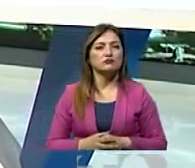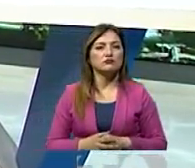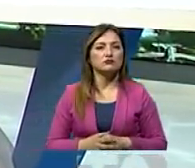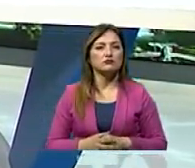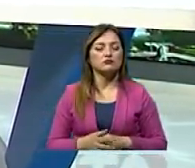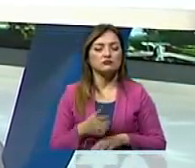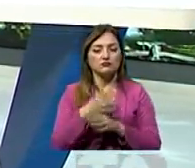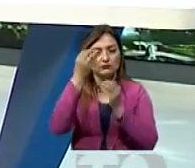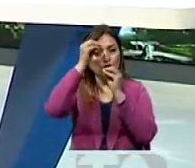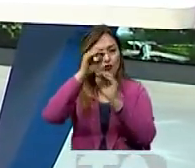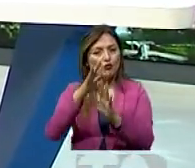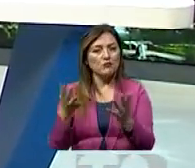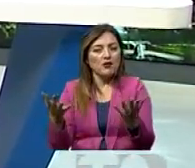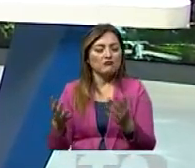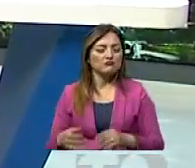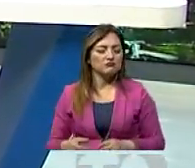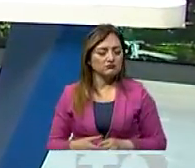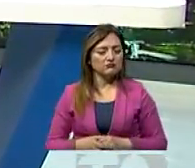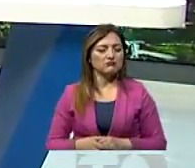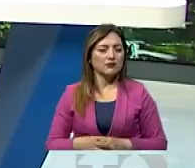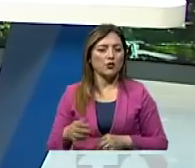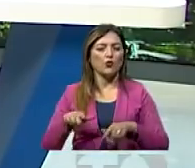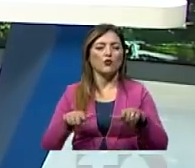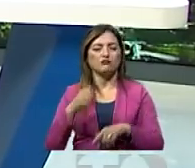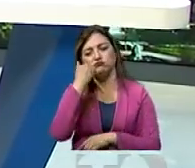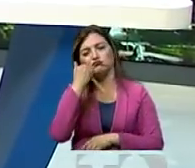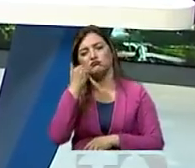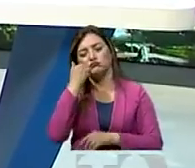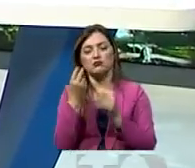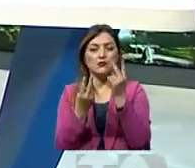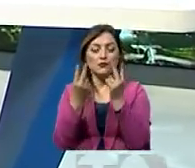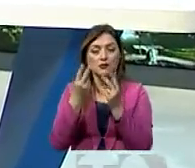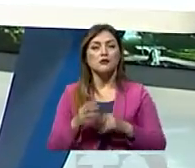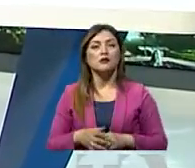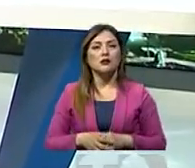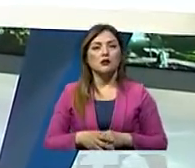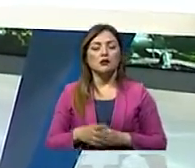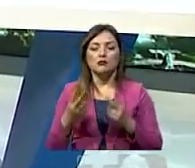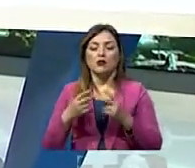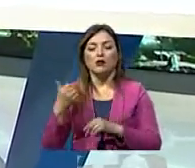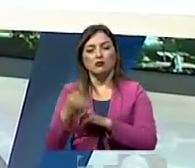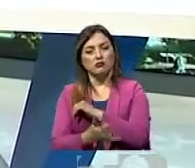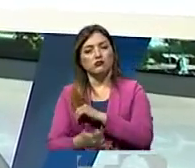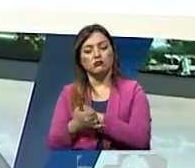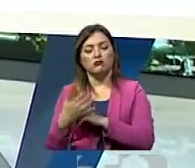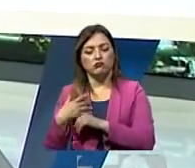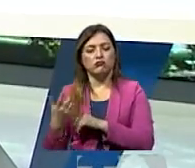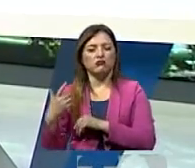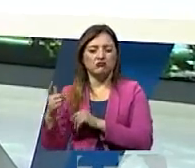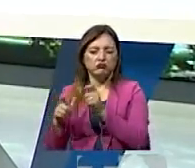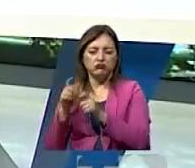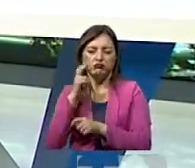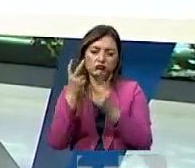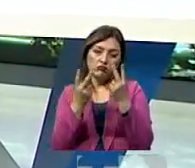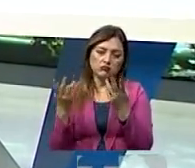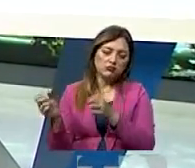socialización necesaria y también que sea un espacio agradable para visitar, incluso para atraer a los visitantes, a los usuarios. Bueno,